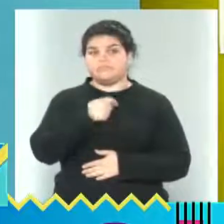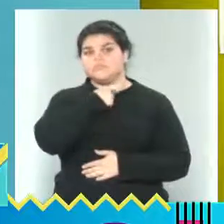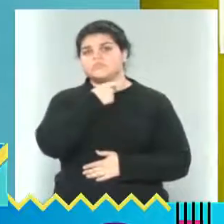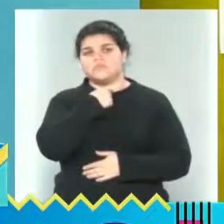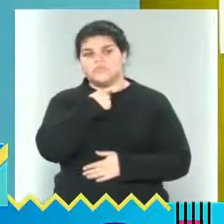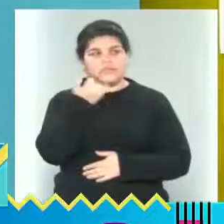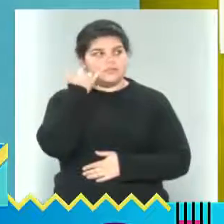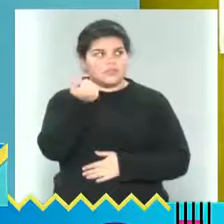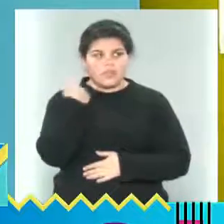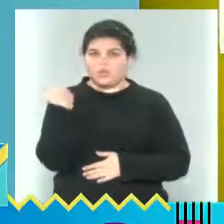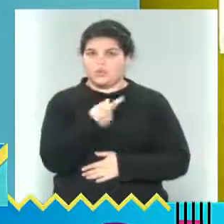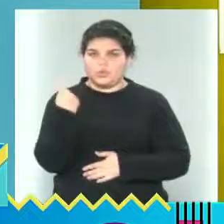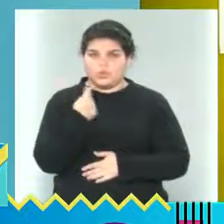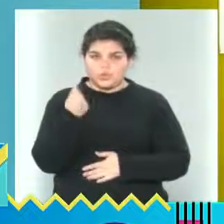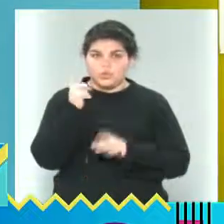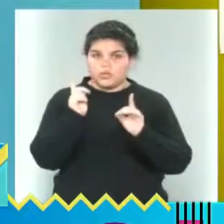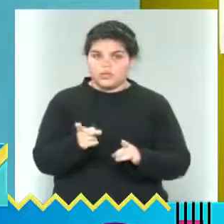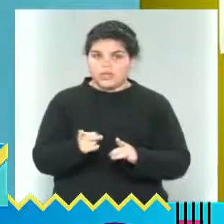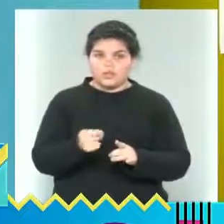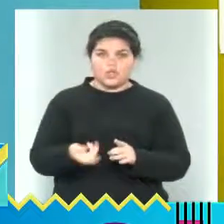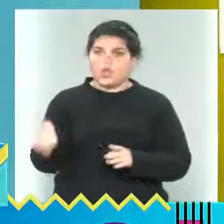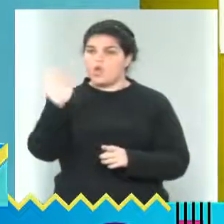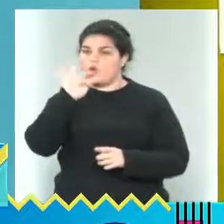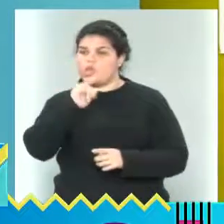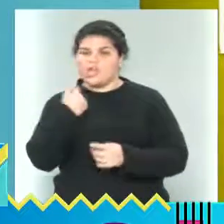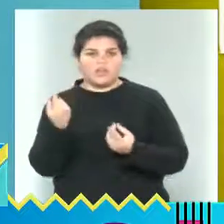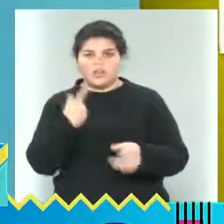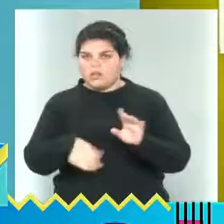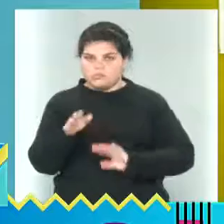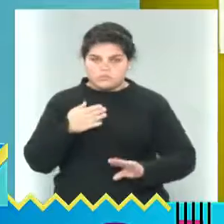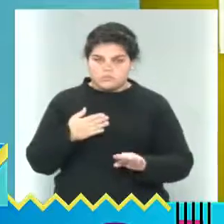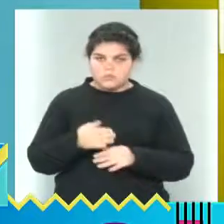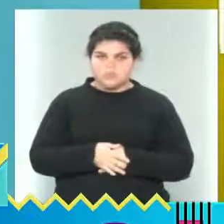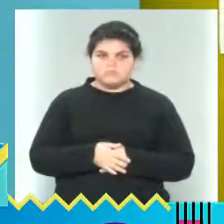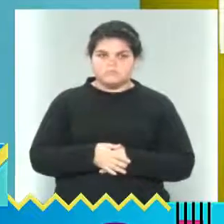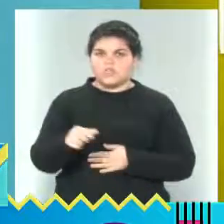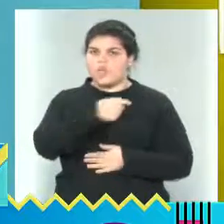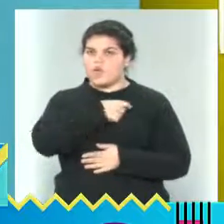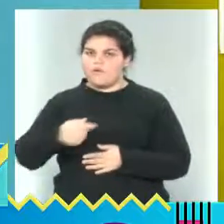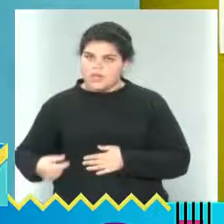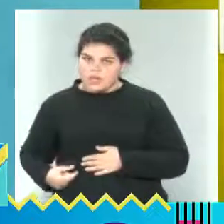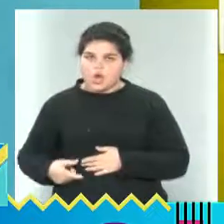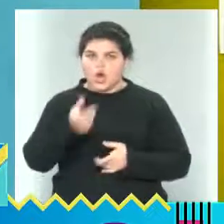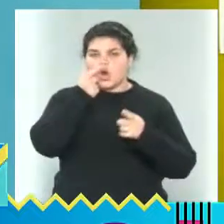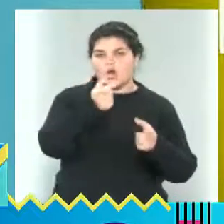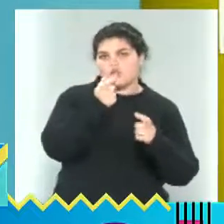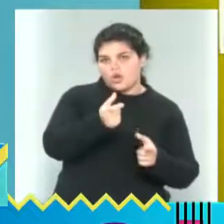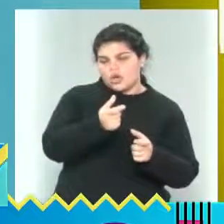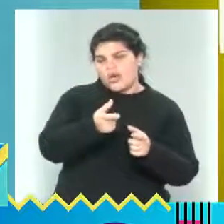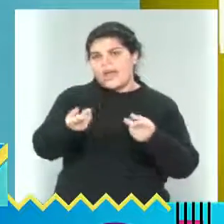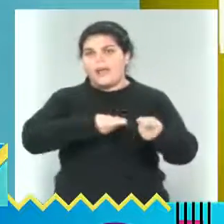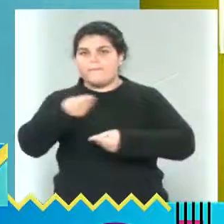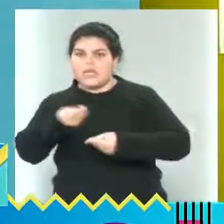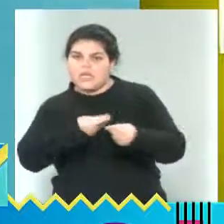empezamos a hablar de nosotros, de qué hacemos a diario. ¿Qué se hace a diario desde un gobierno, desde los controles, desde los mismos